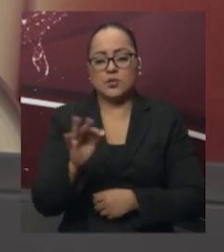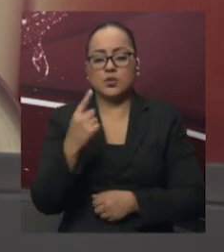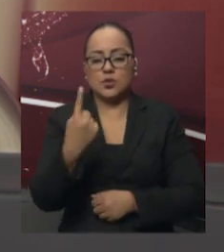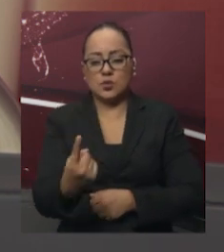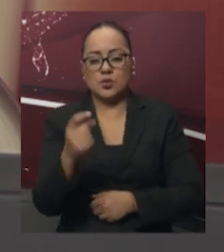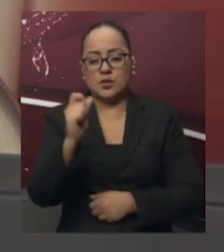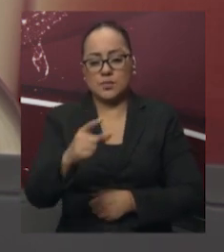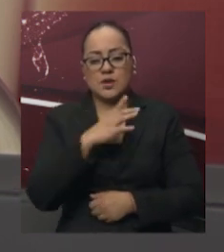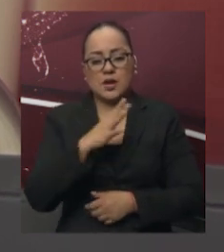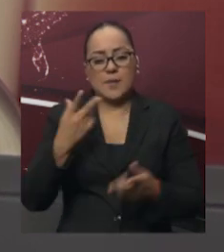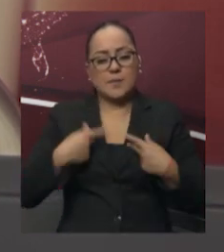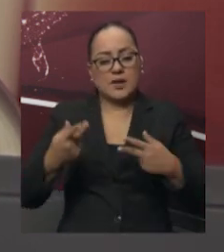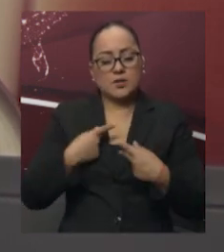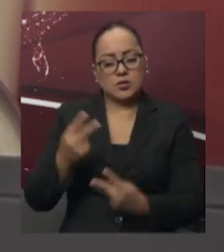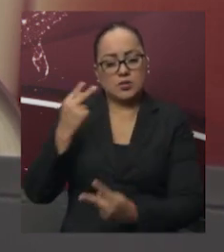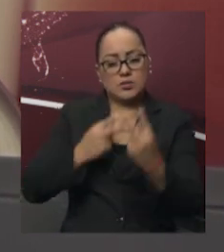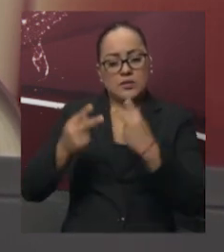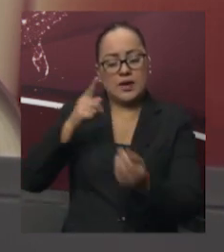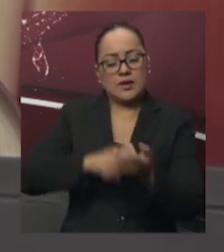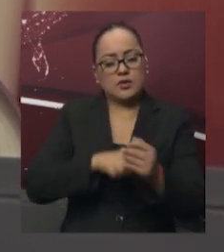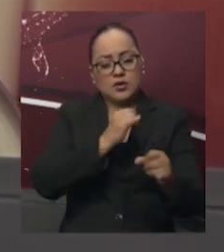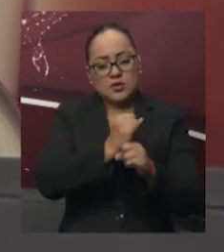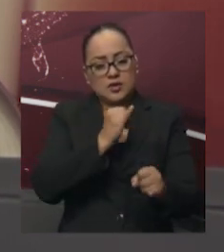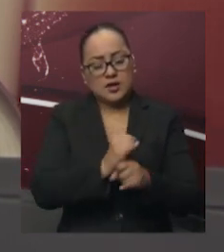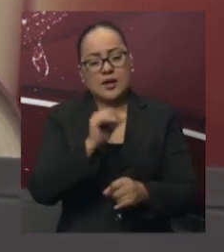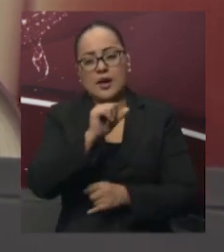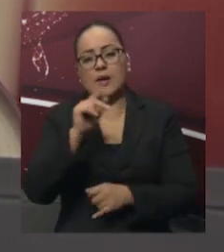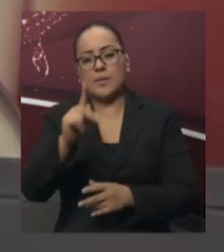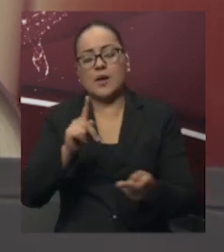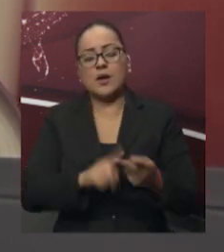a todas las gentes que nos siguen en las plataformas digitales y en